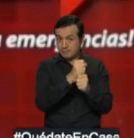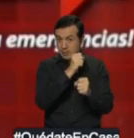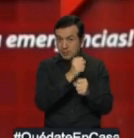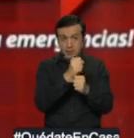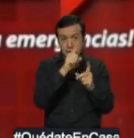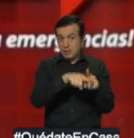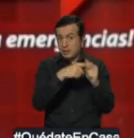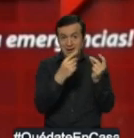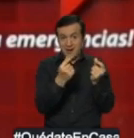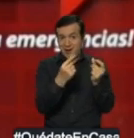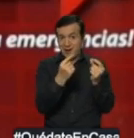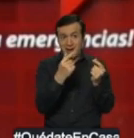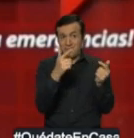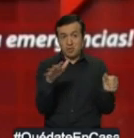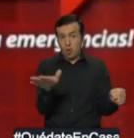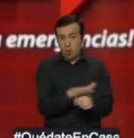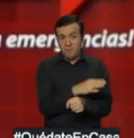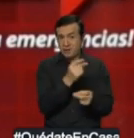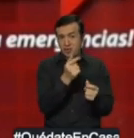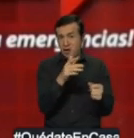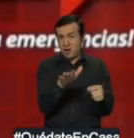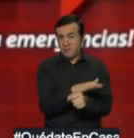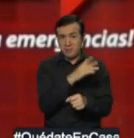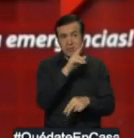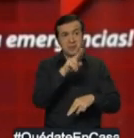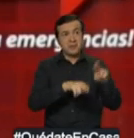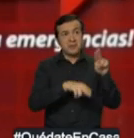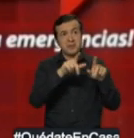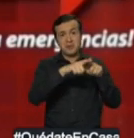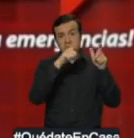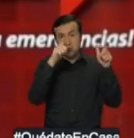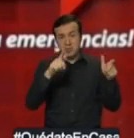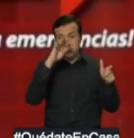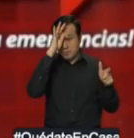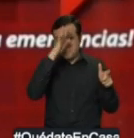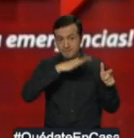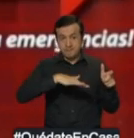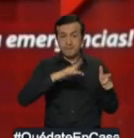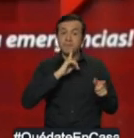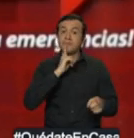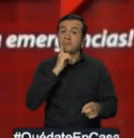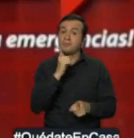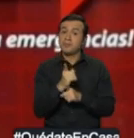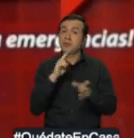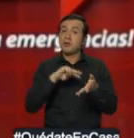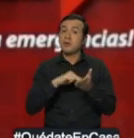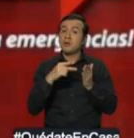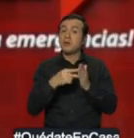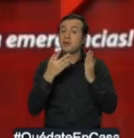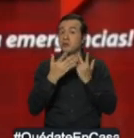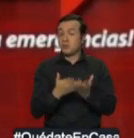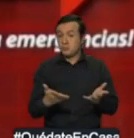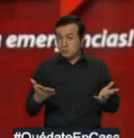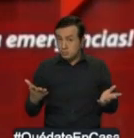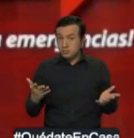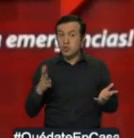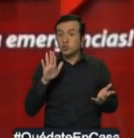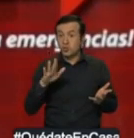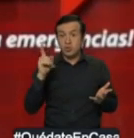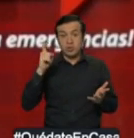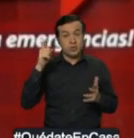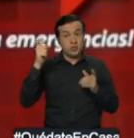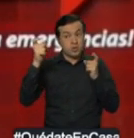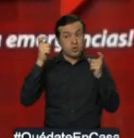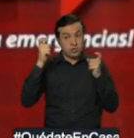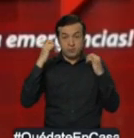rápida entrega y la inmediata entrega de esta infraestructura de salud por cierto esto no significa que no vayan a pasar por los controles que